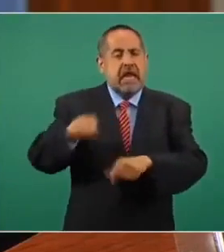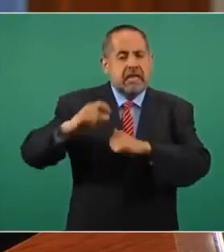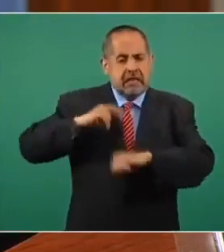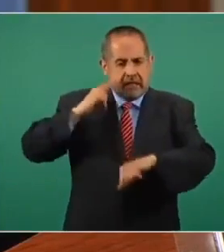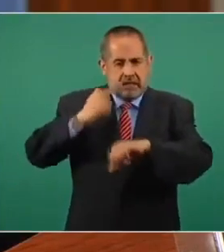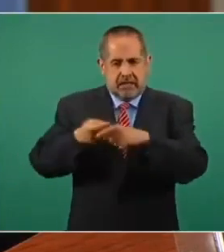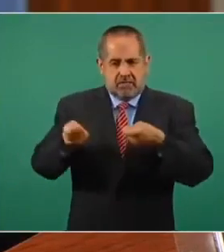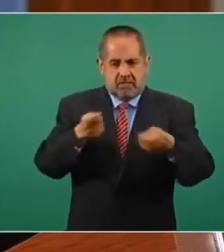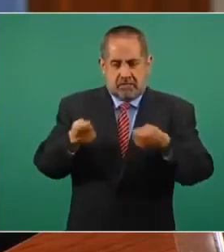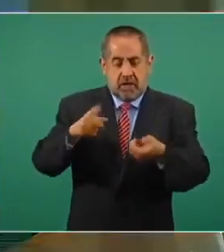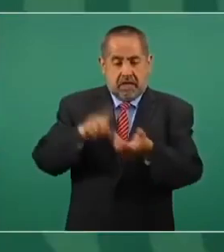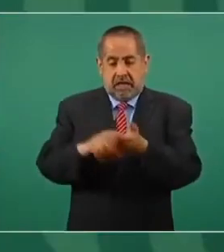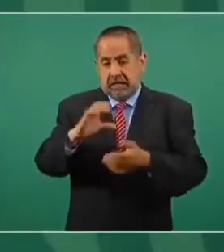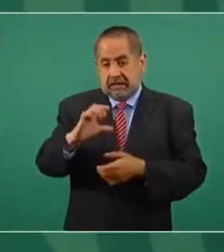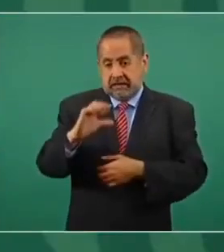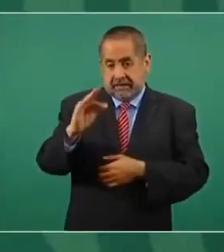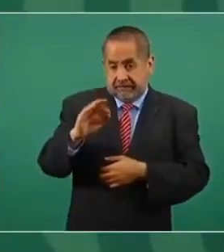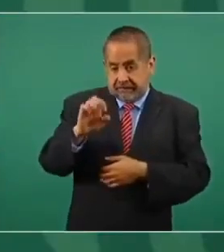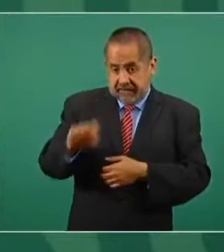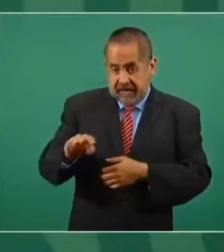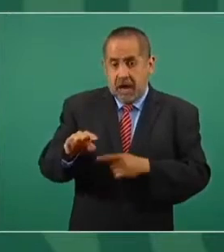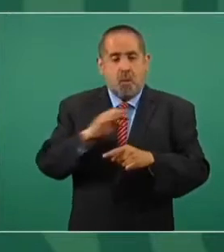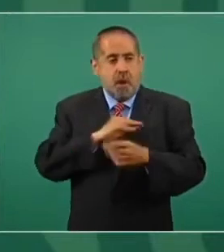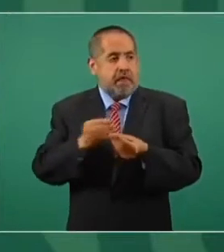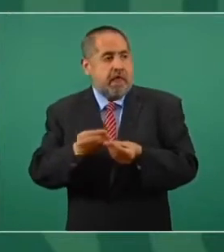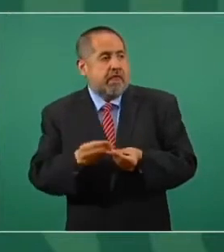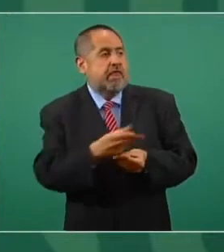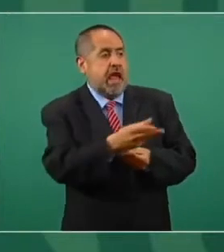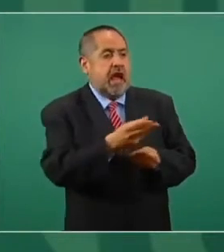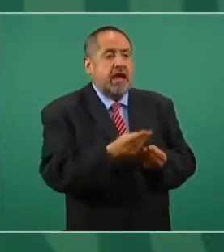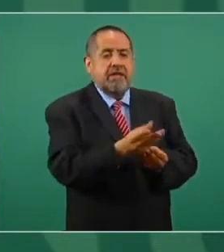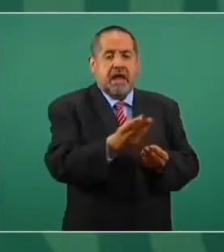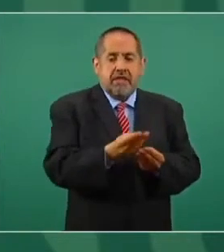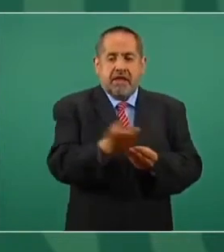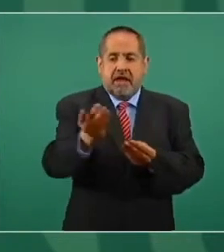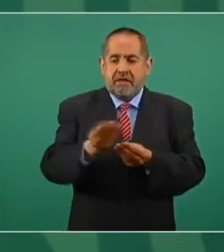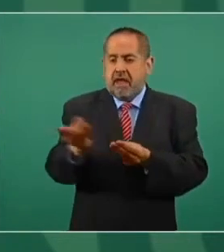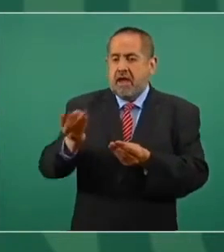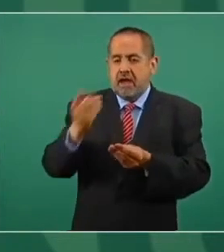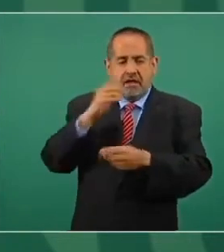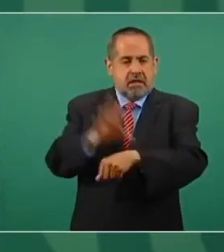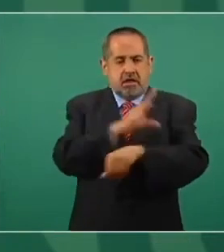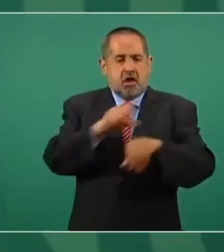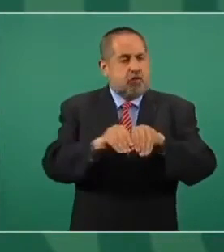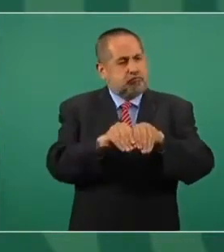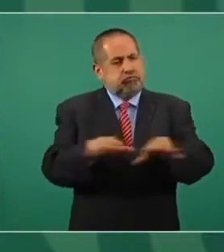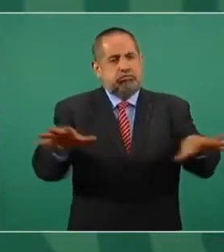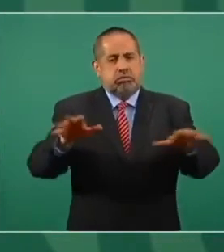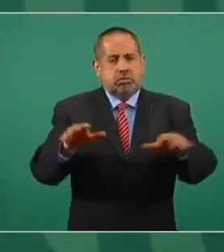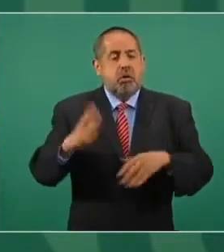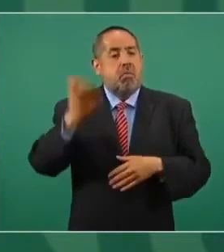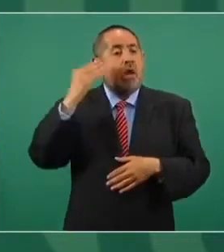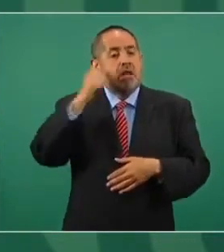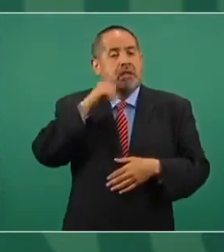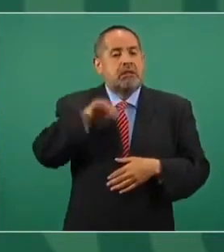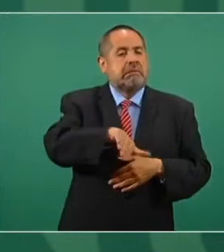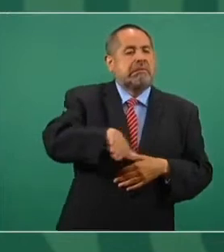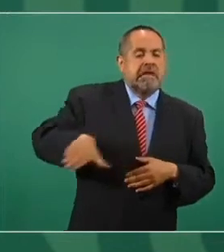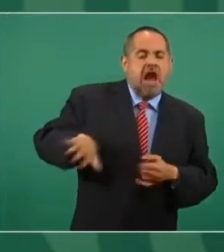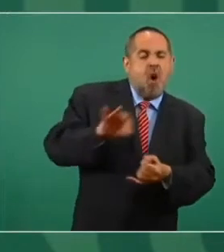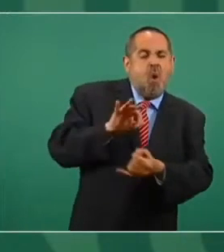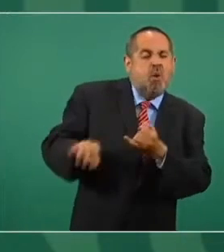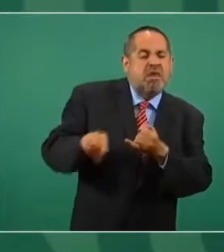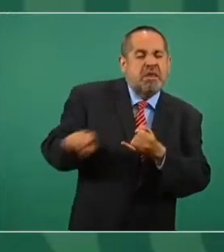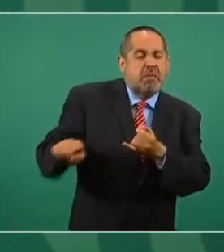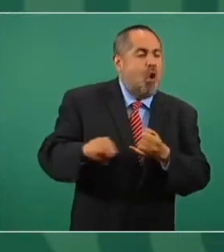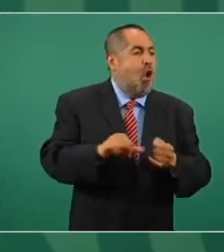que produce la Comisión a la red, o sea, que se le dé un trato justo, porque se le deja hasta el